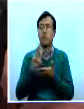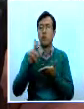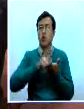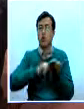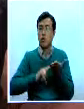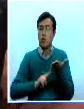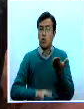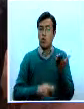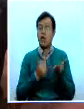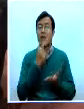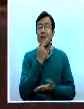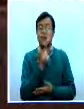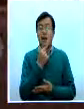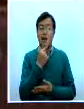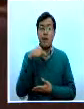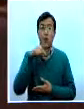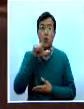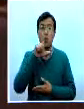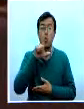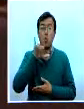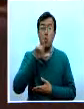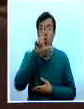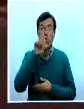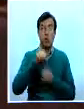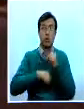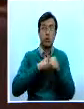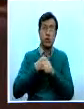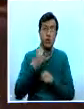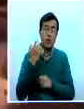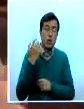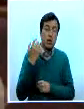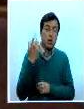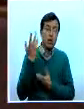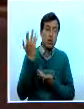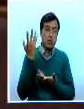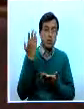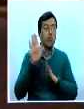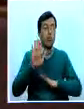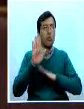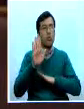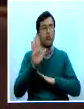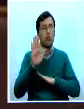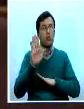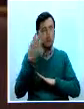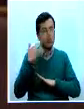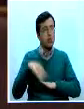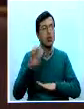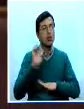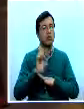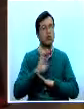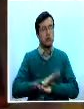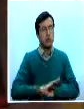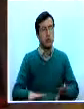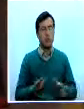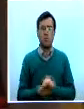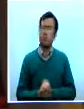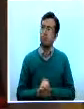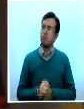ginebra en junio de este año y llevarlo para que es un compromiso más de los que están cumplidos por el ecuador pero cuánta diferencia